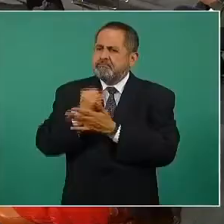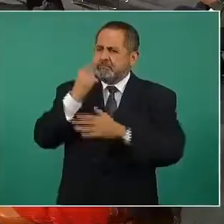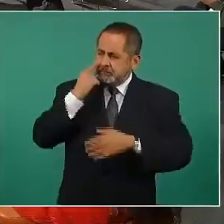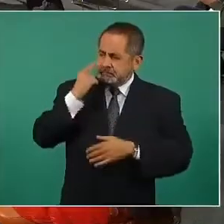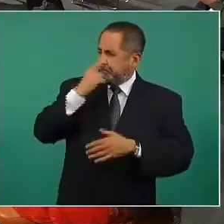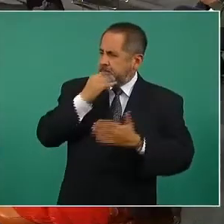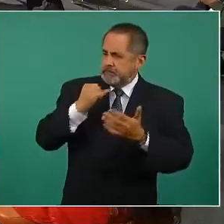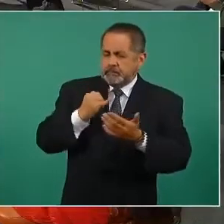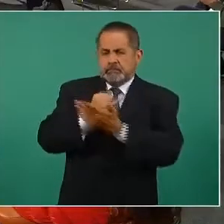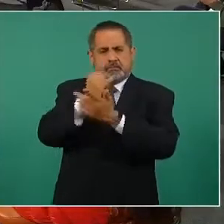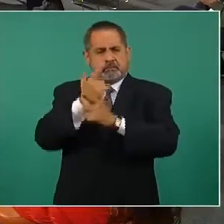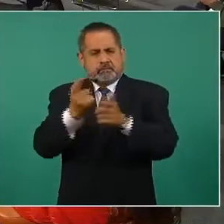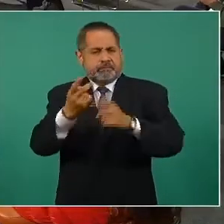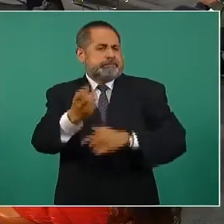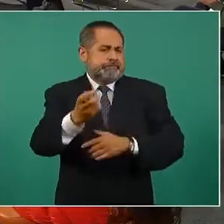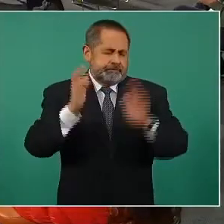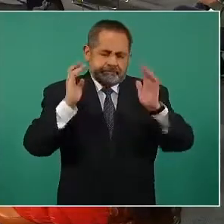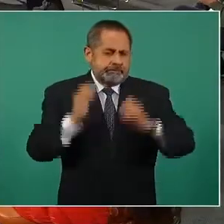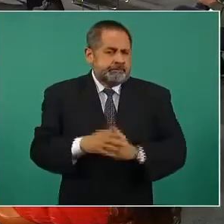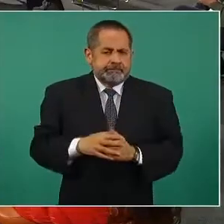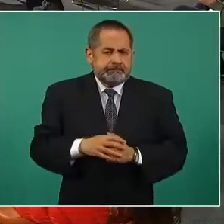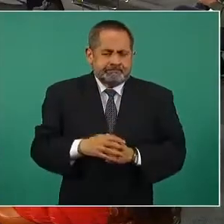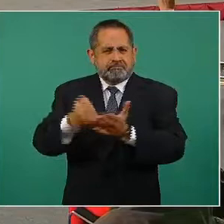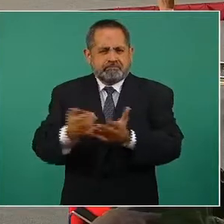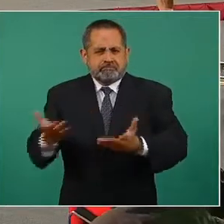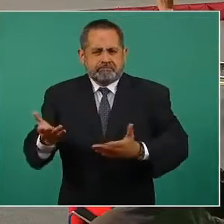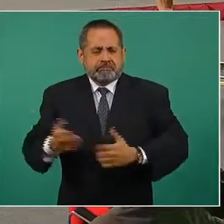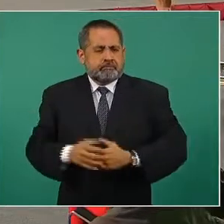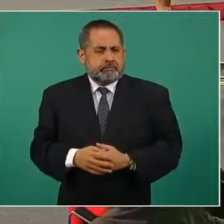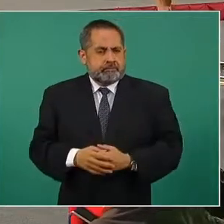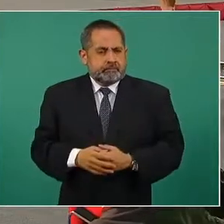decidir libremente. Eso es todo.